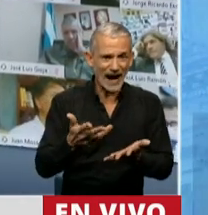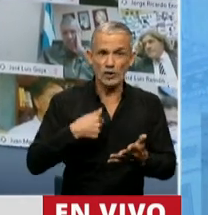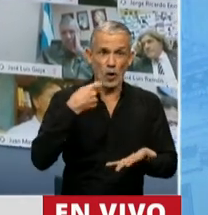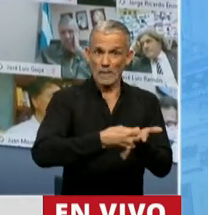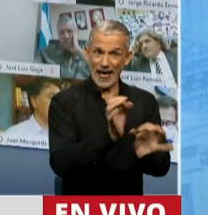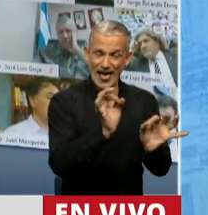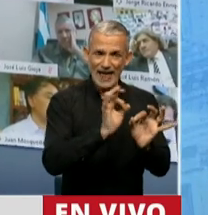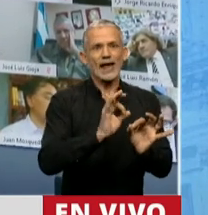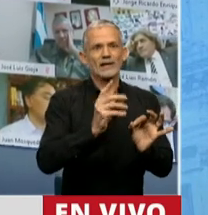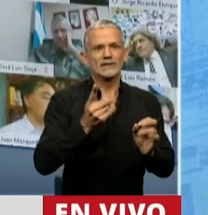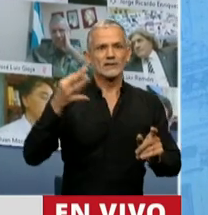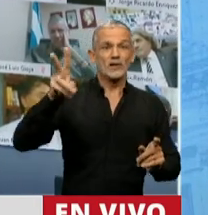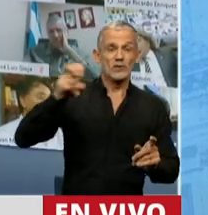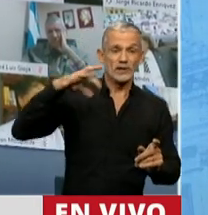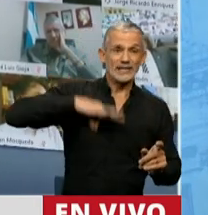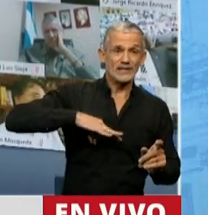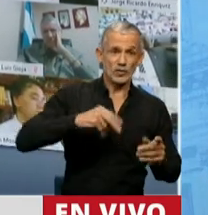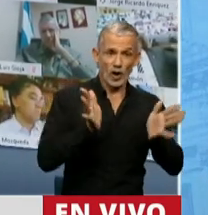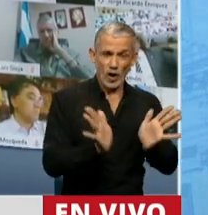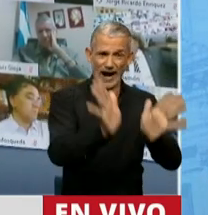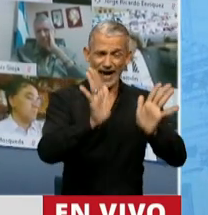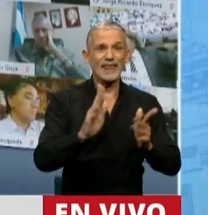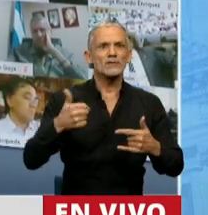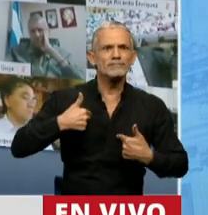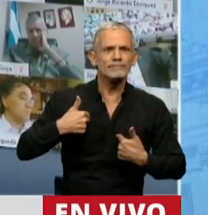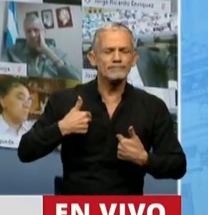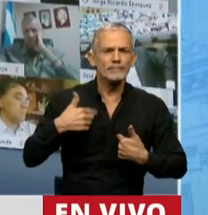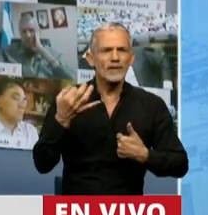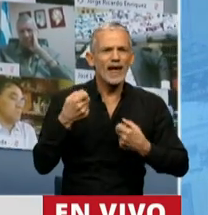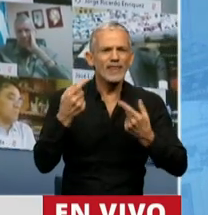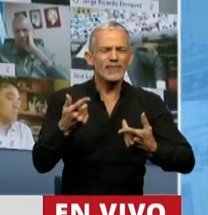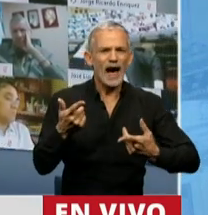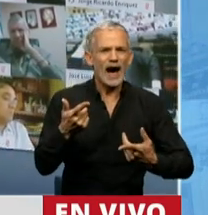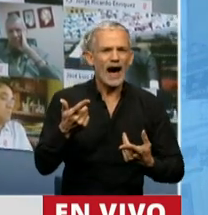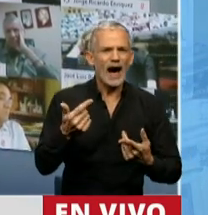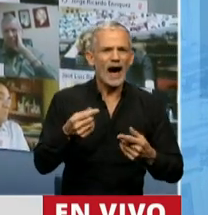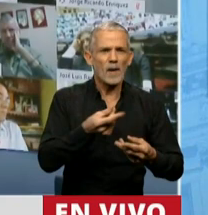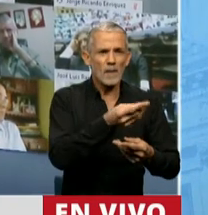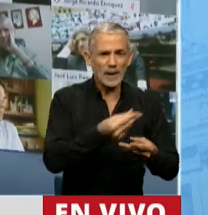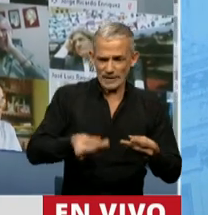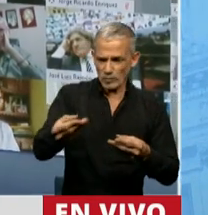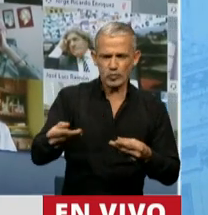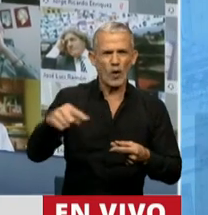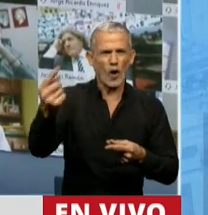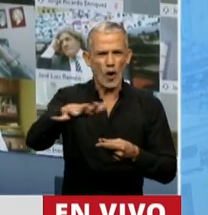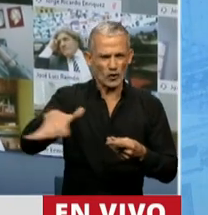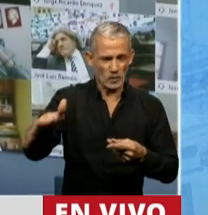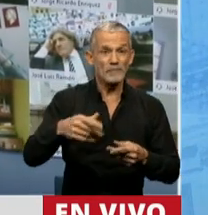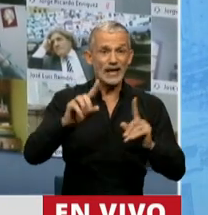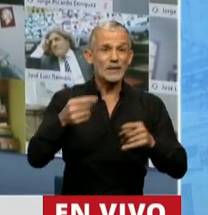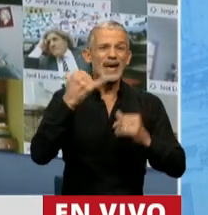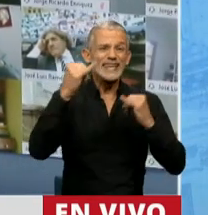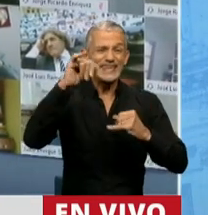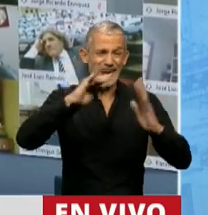dejamos de pagarla, es un ingreso que liberamos y que nos permite atender otras necesidades. Reducción de las